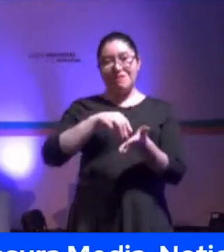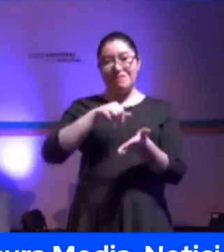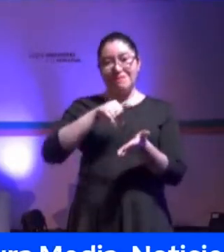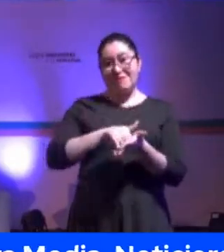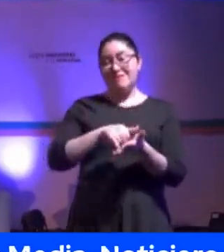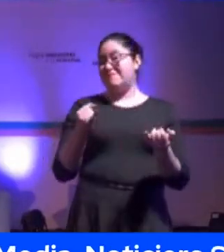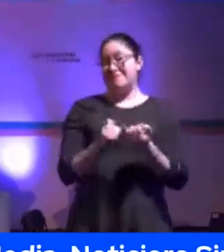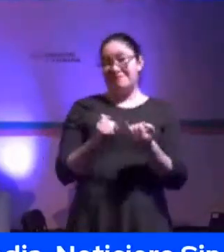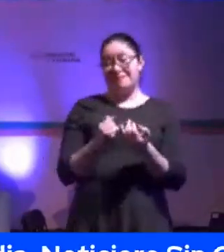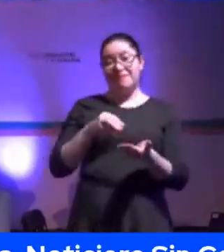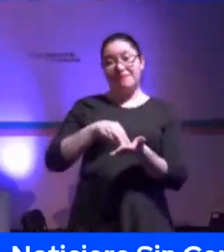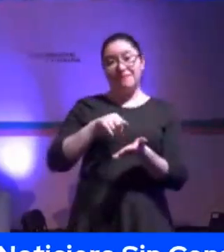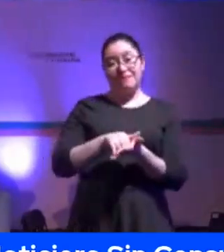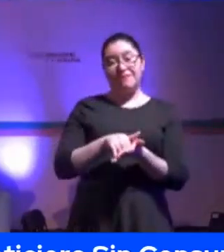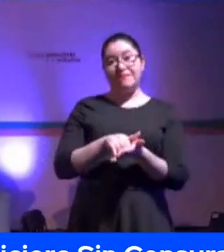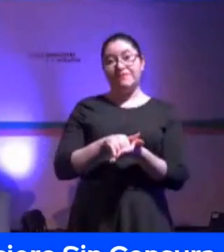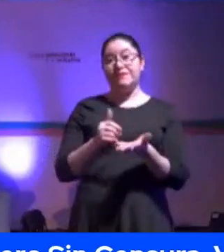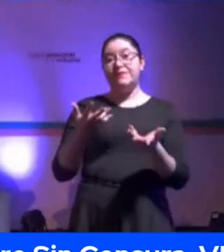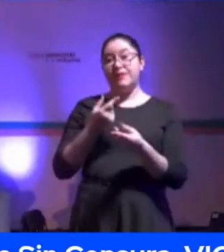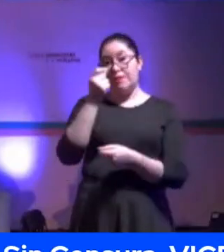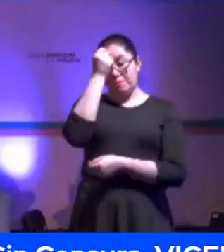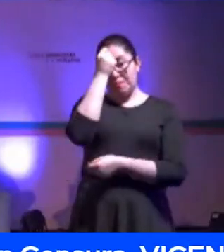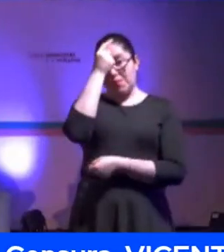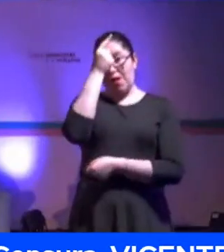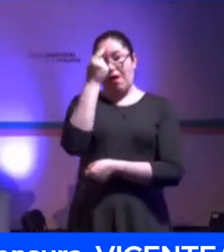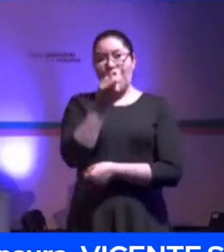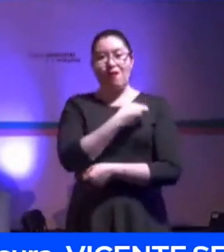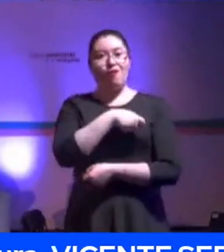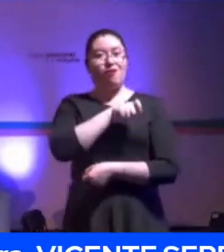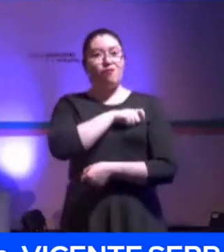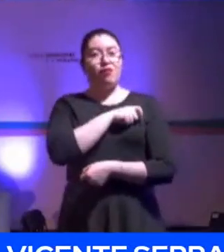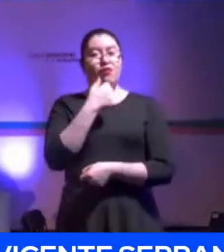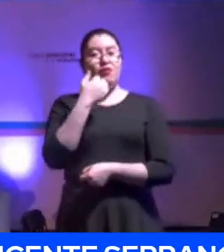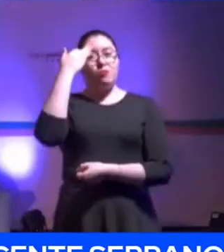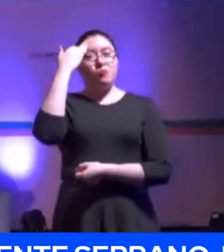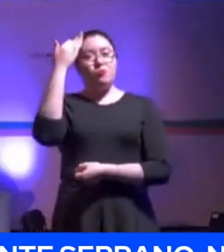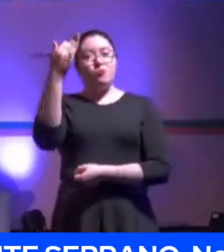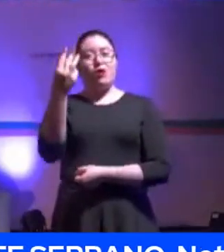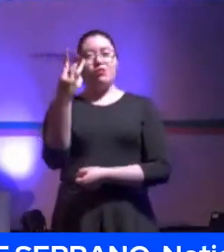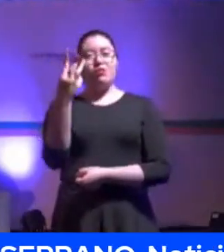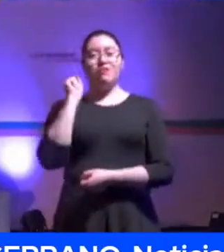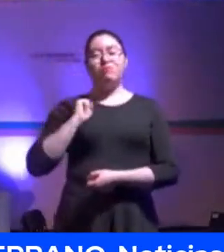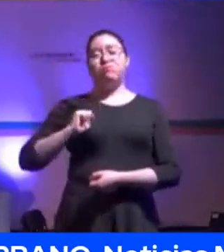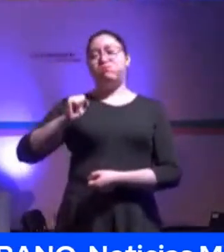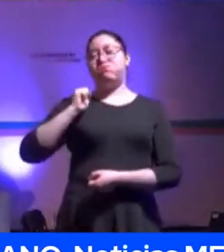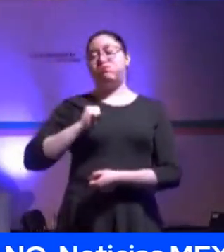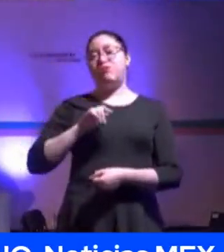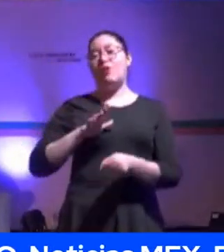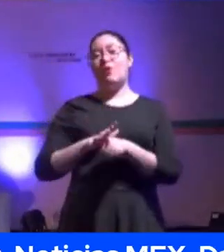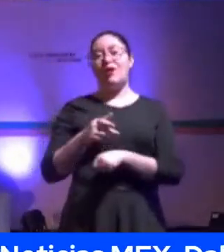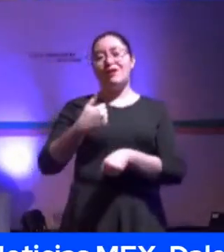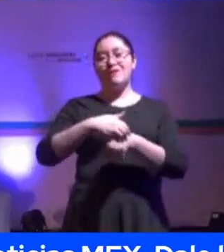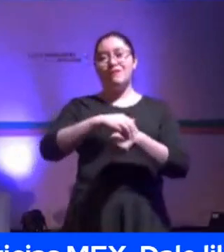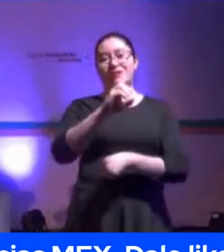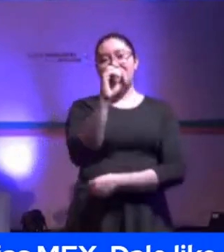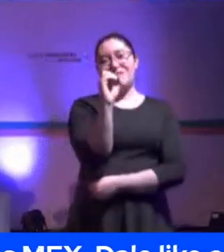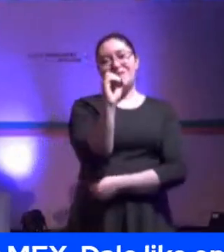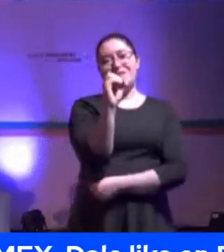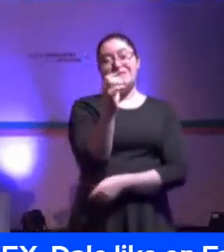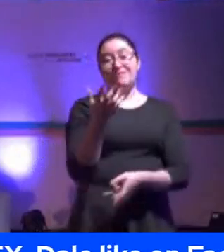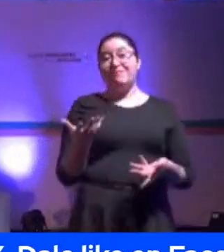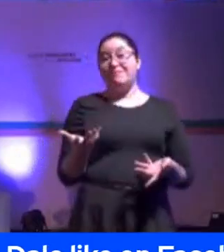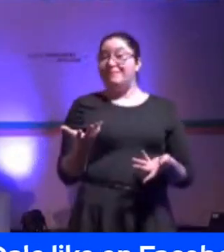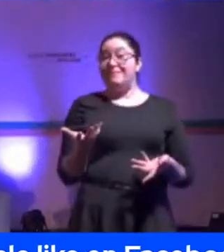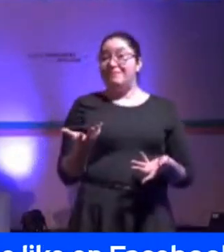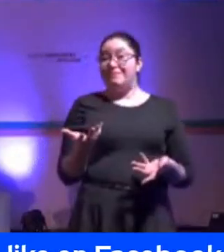olmecas. Los mayas inventaron algo que los españoles les tardó 3 siglos darse cuenta, el cero. O